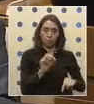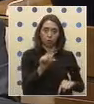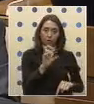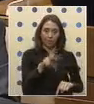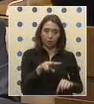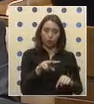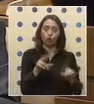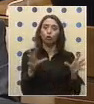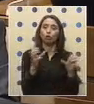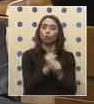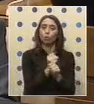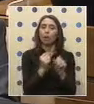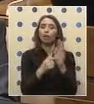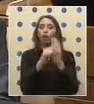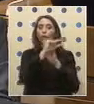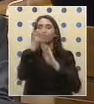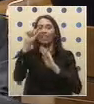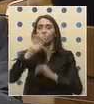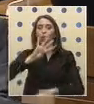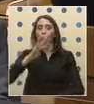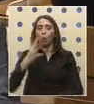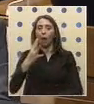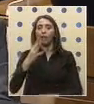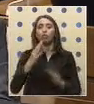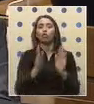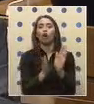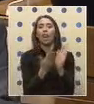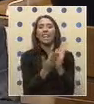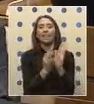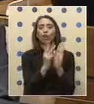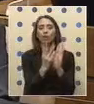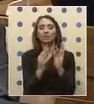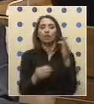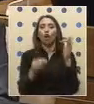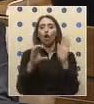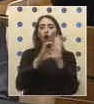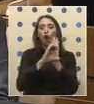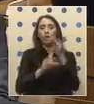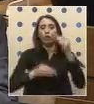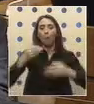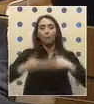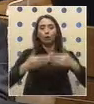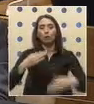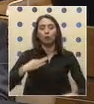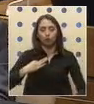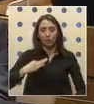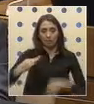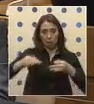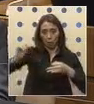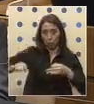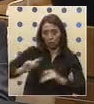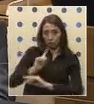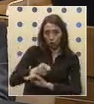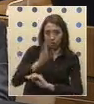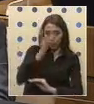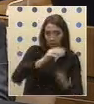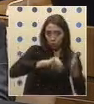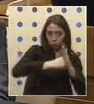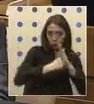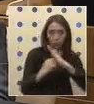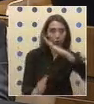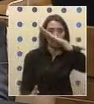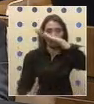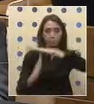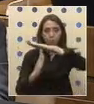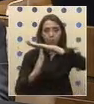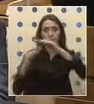título cuarto del libro tercero del Código de Procedimiento Civil, el juez decreta la suspensión o paralización de